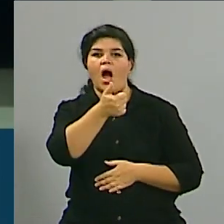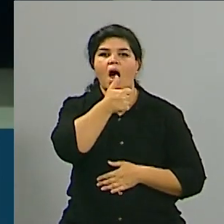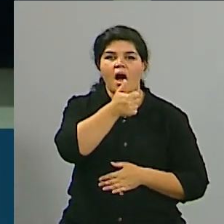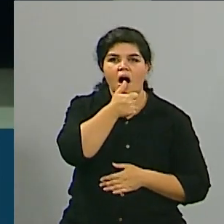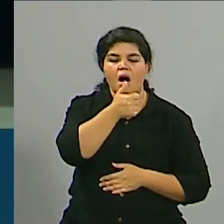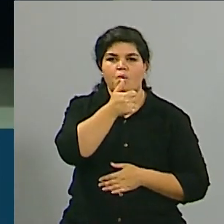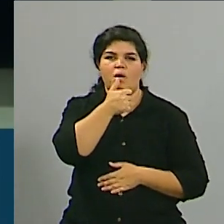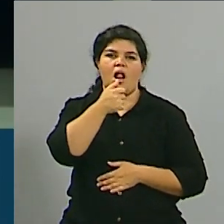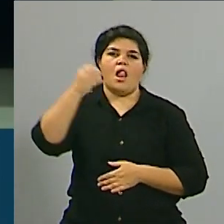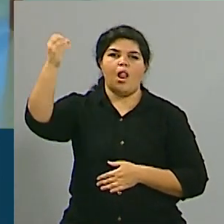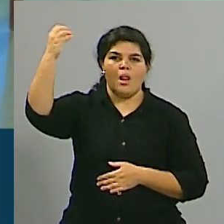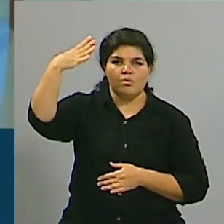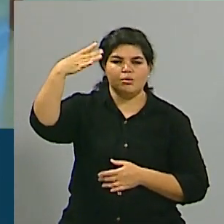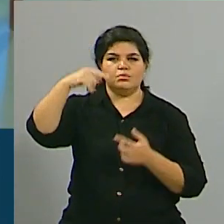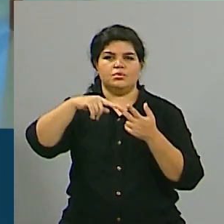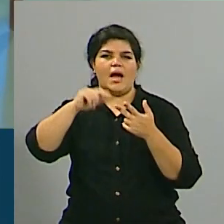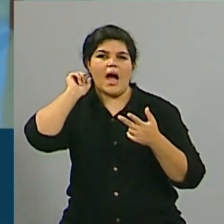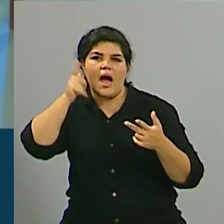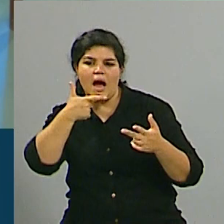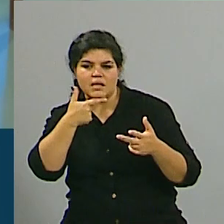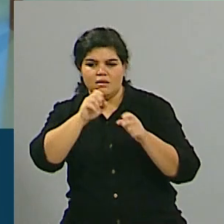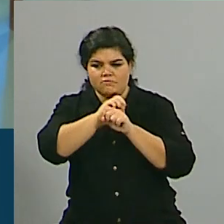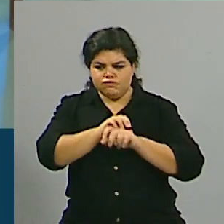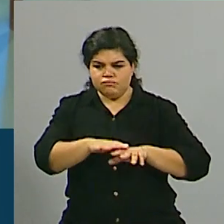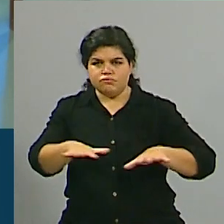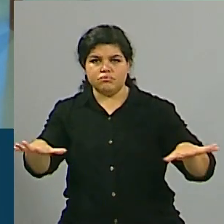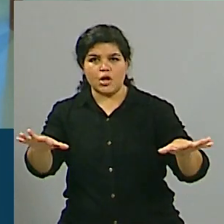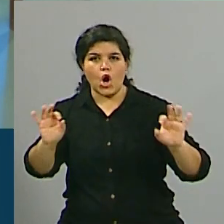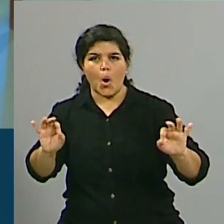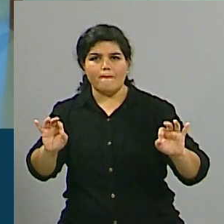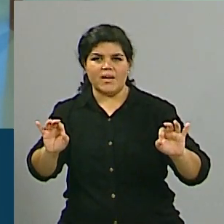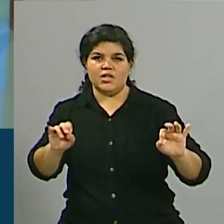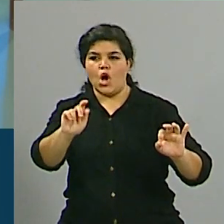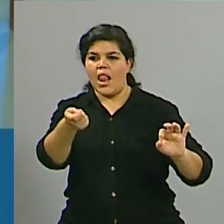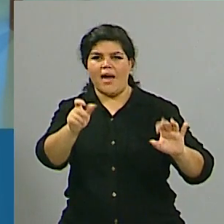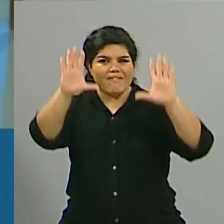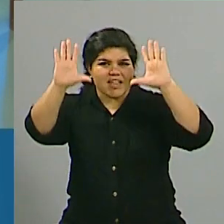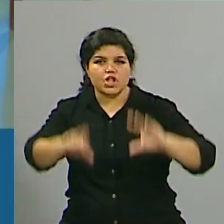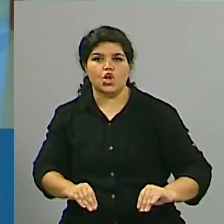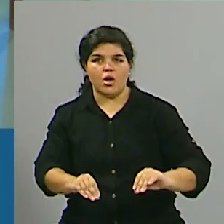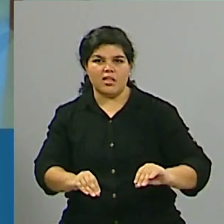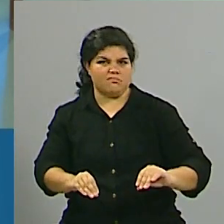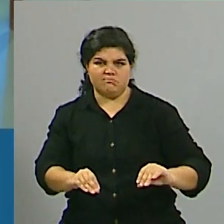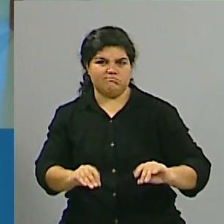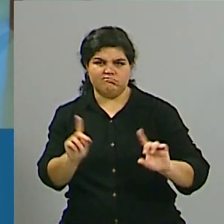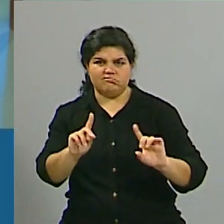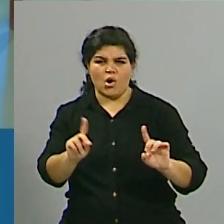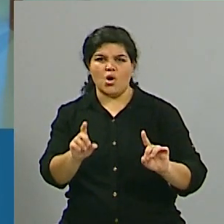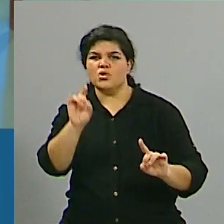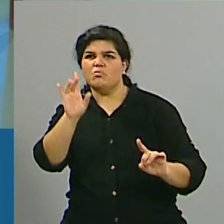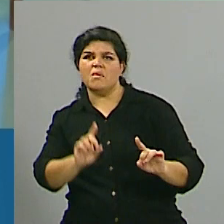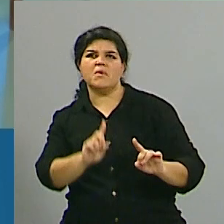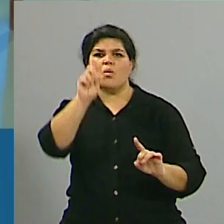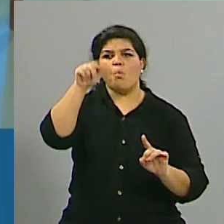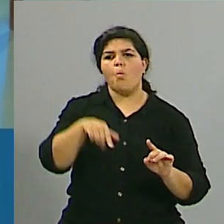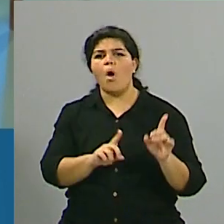para un solo punto que extenderlo hacia los 4 puntos, y eso se ha notado en el departamento. La falta de